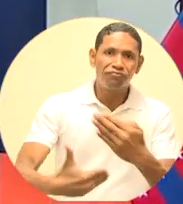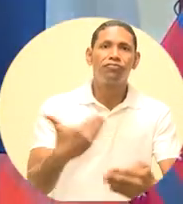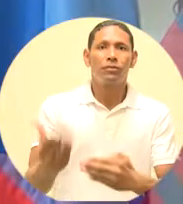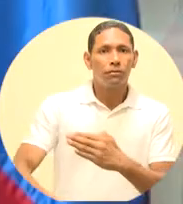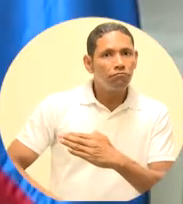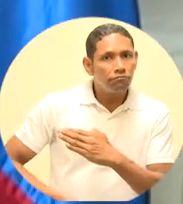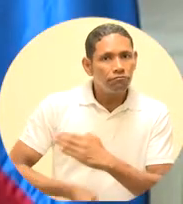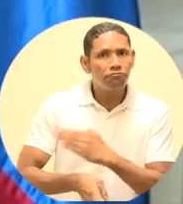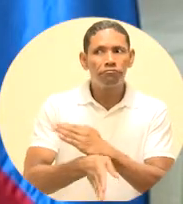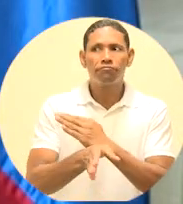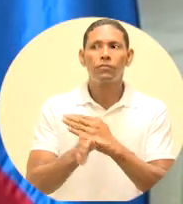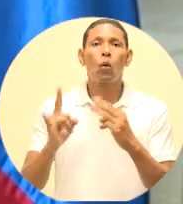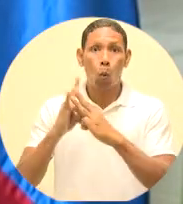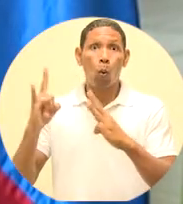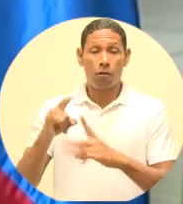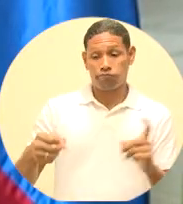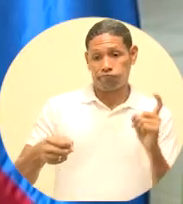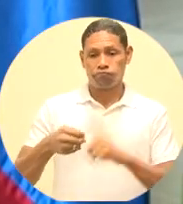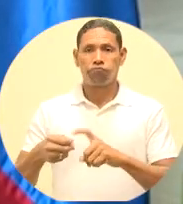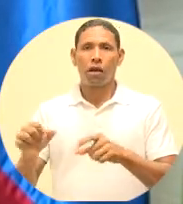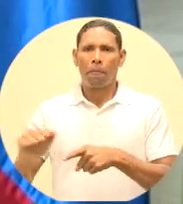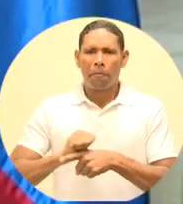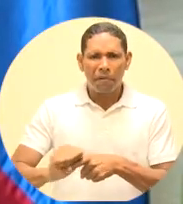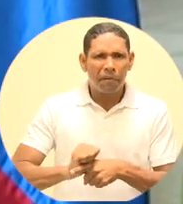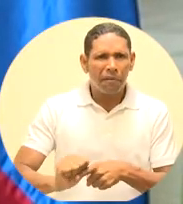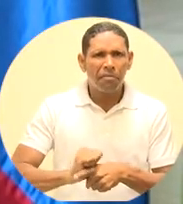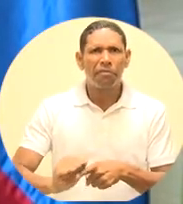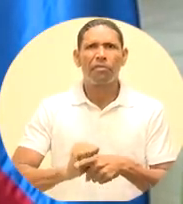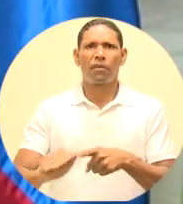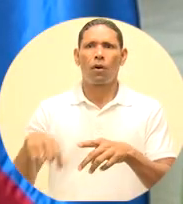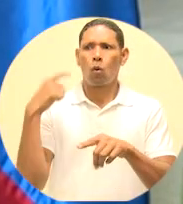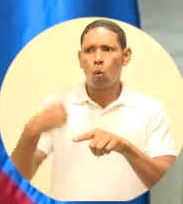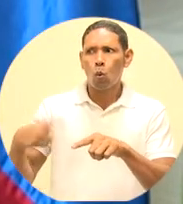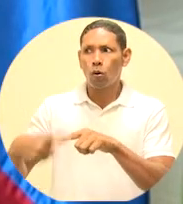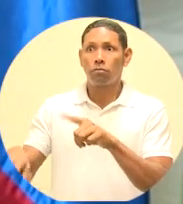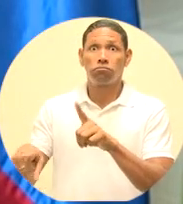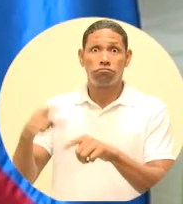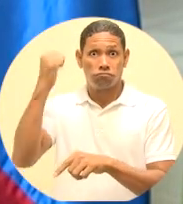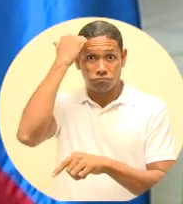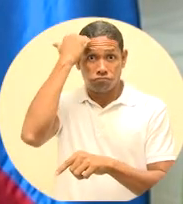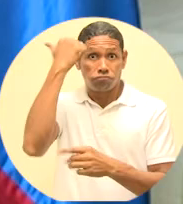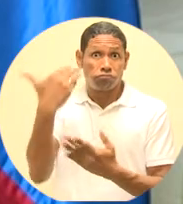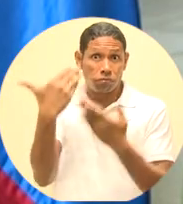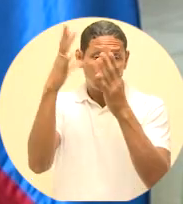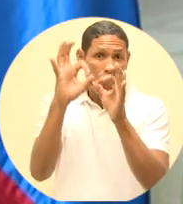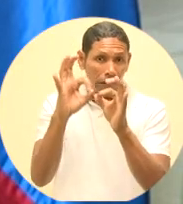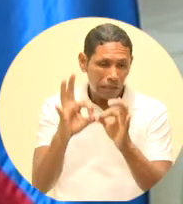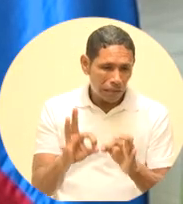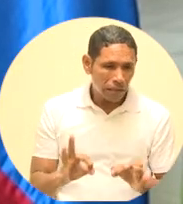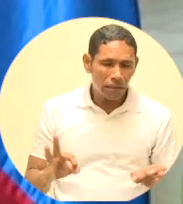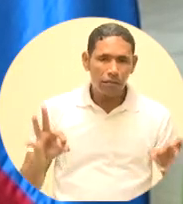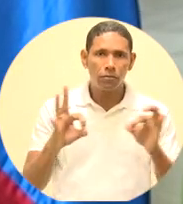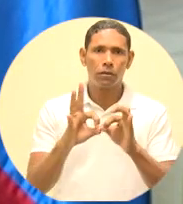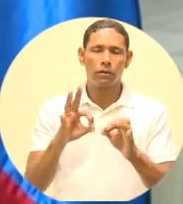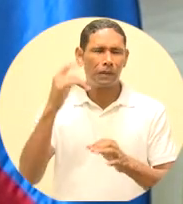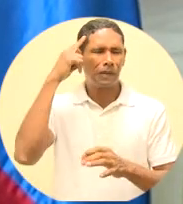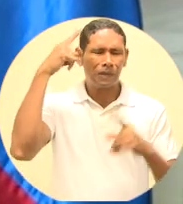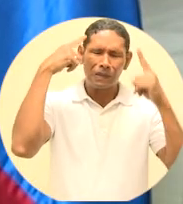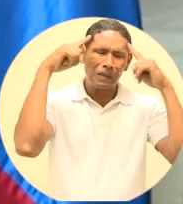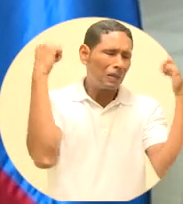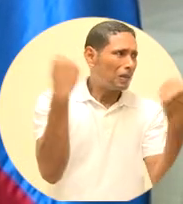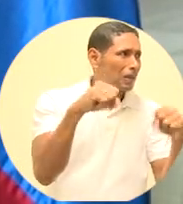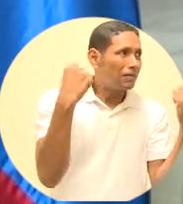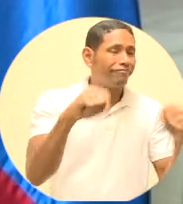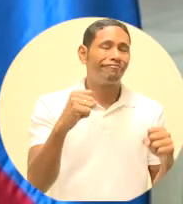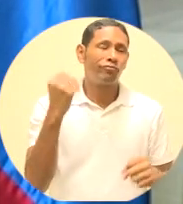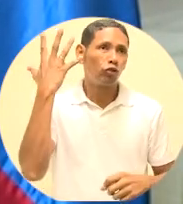mismo. Vayan a la universidad, claro, para que hagan prácticas de laboratorio, para que tengan profesores, pero se quiten de la preocupación económica